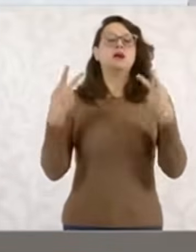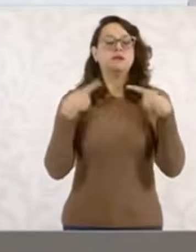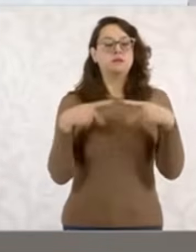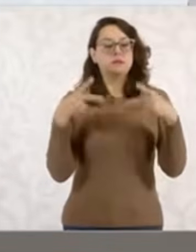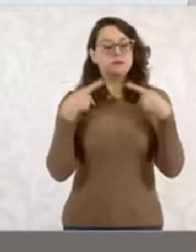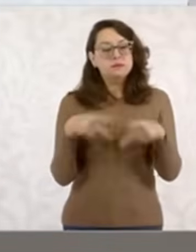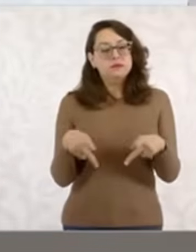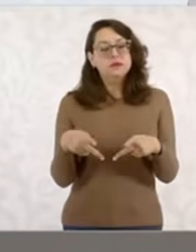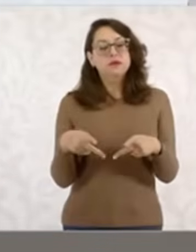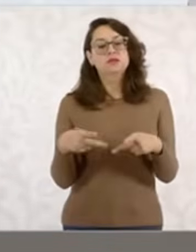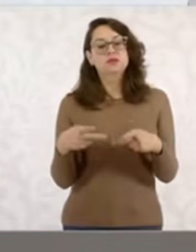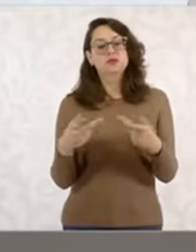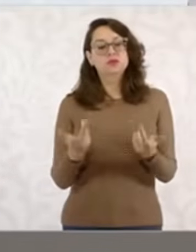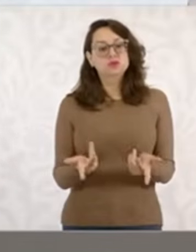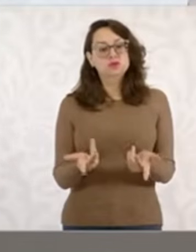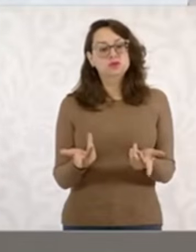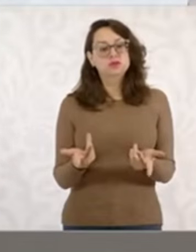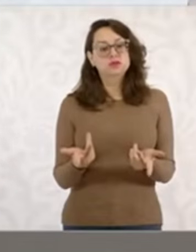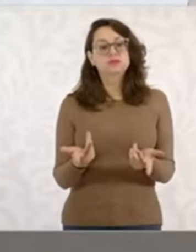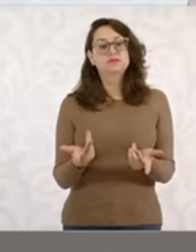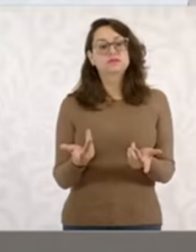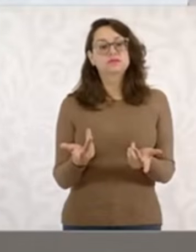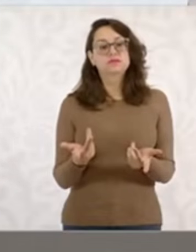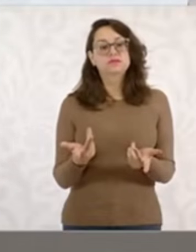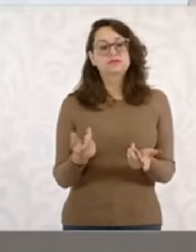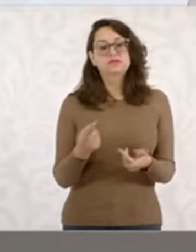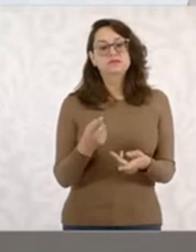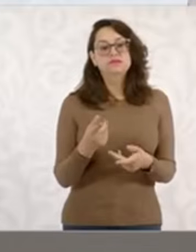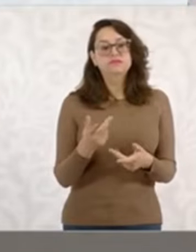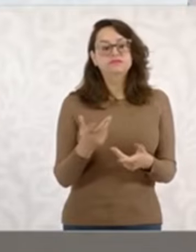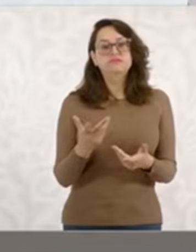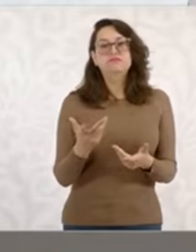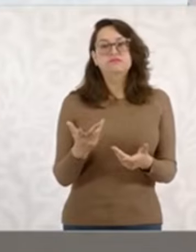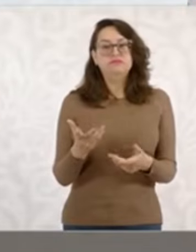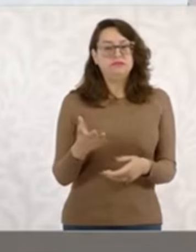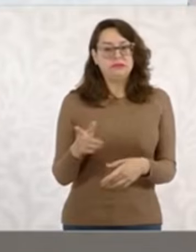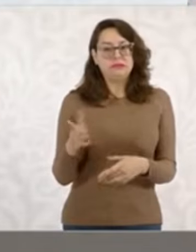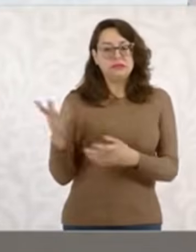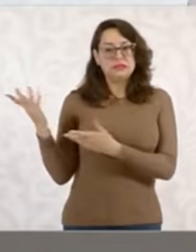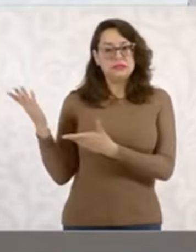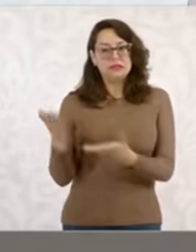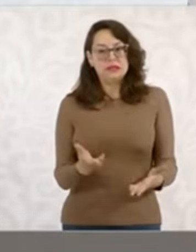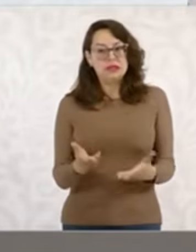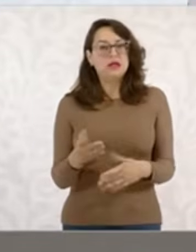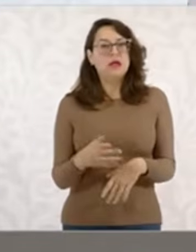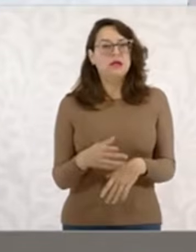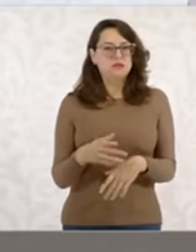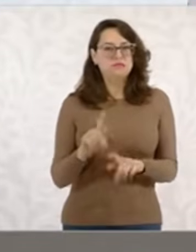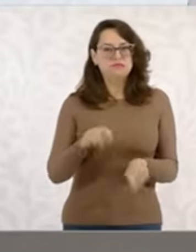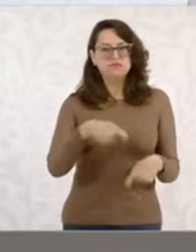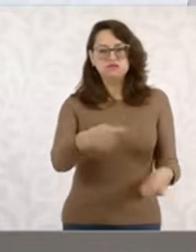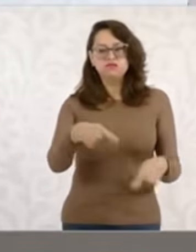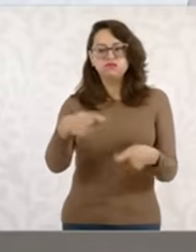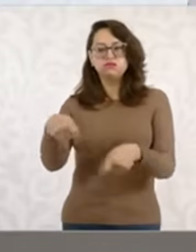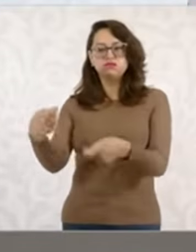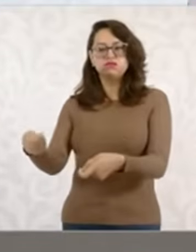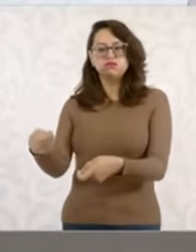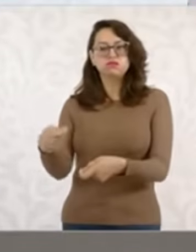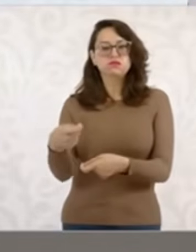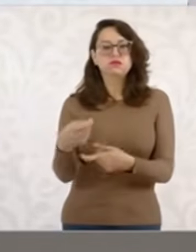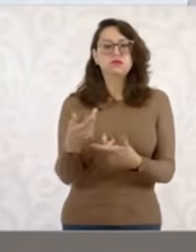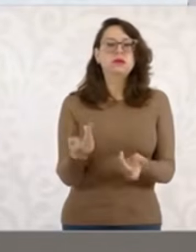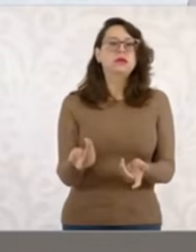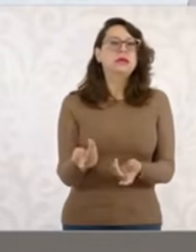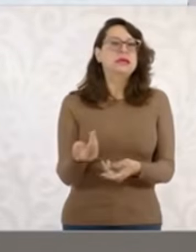gente cuando llegó íbamos a entregar 90 viviendas, 100, se han vendido más